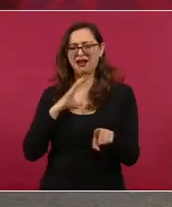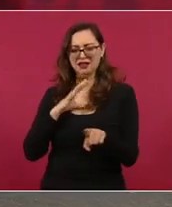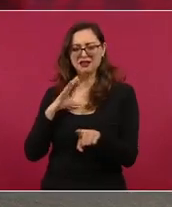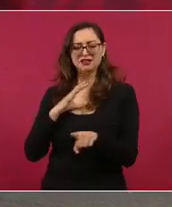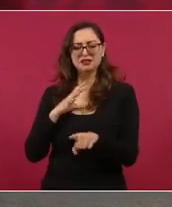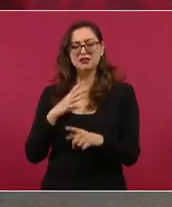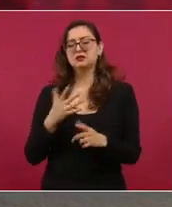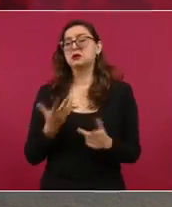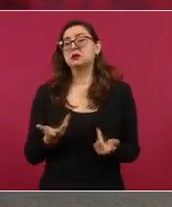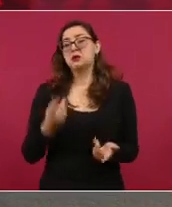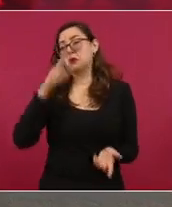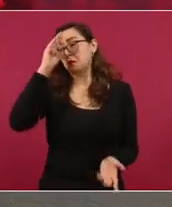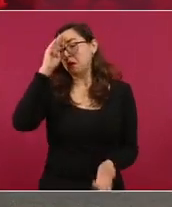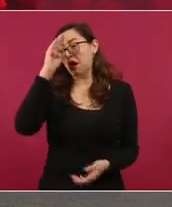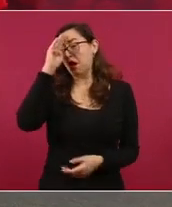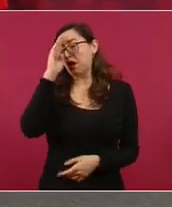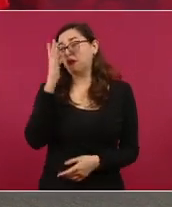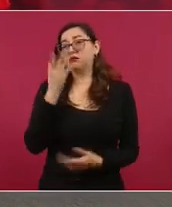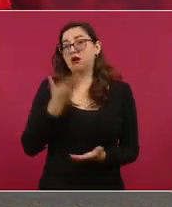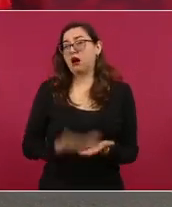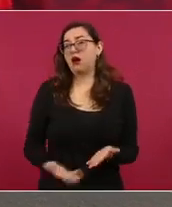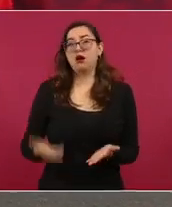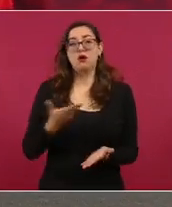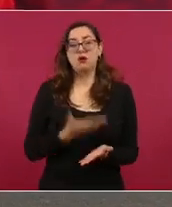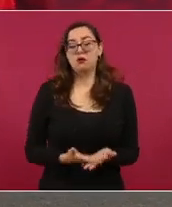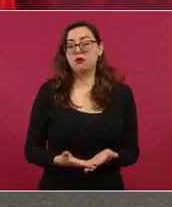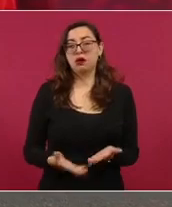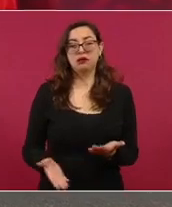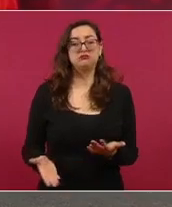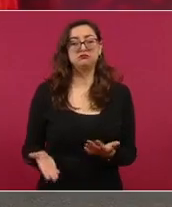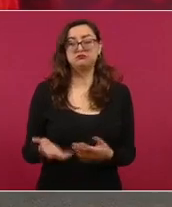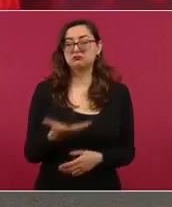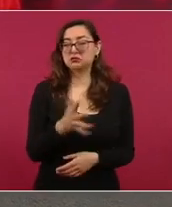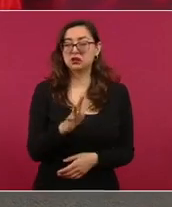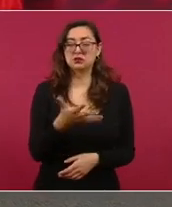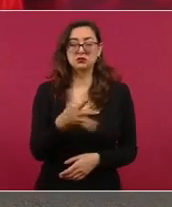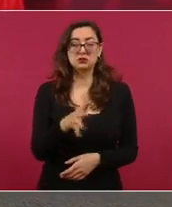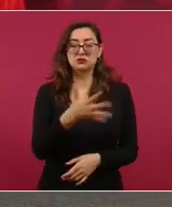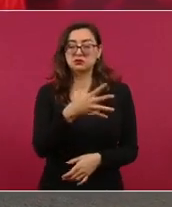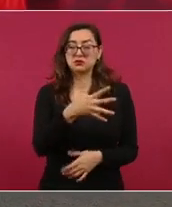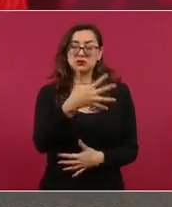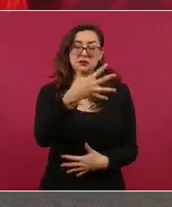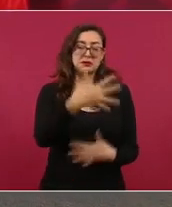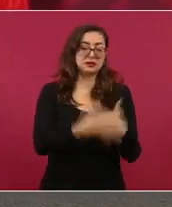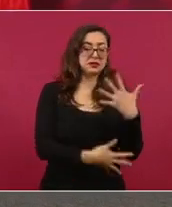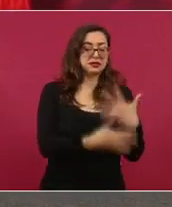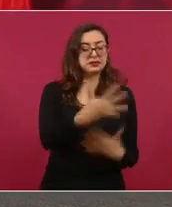deben de haber ahora como unos 15, 20